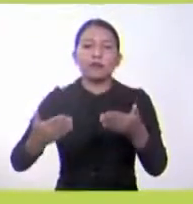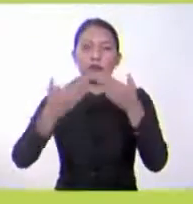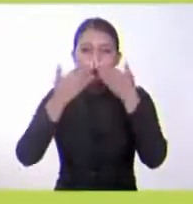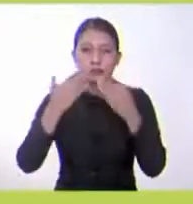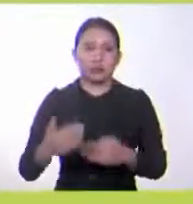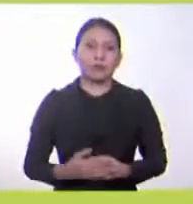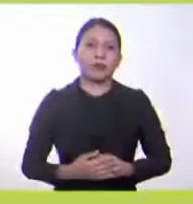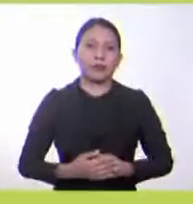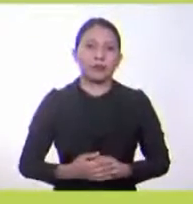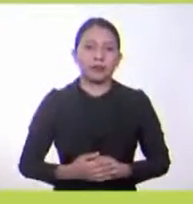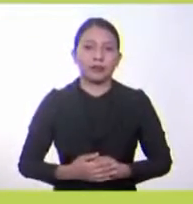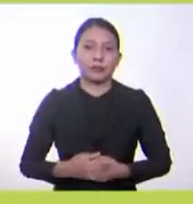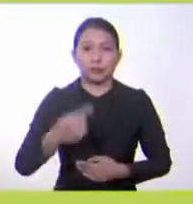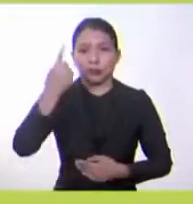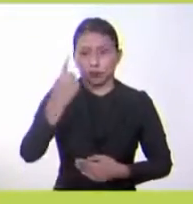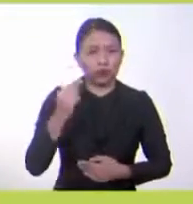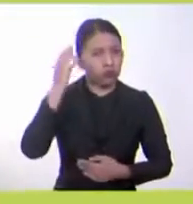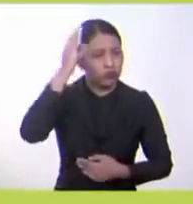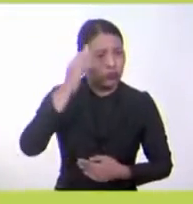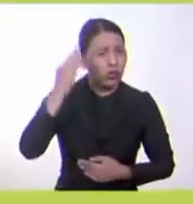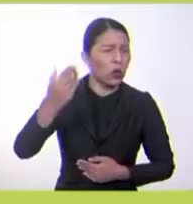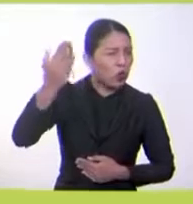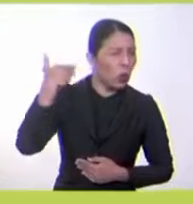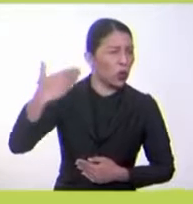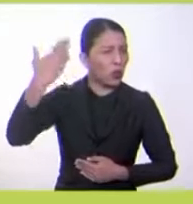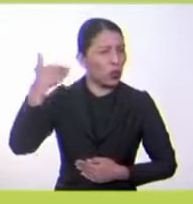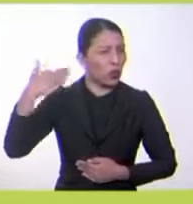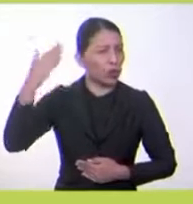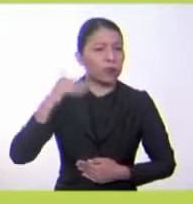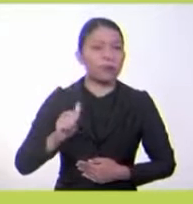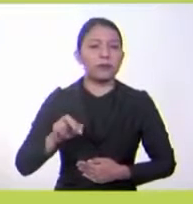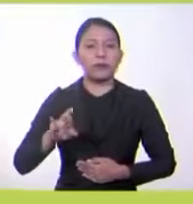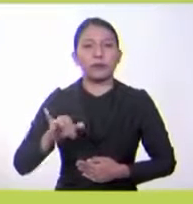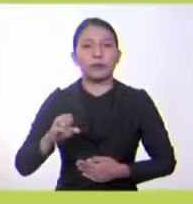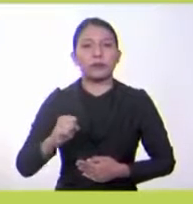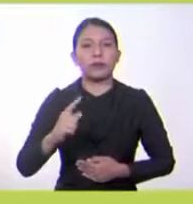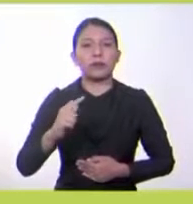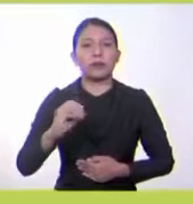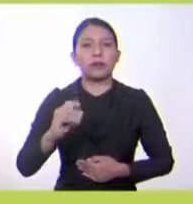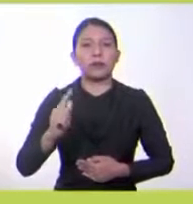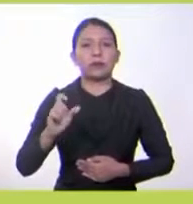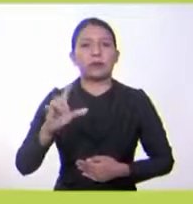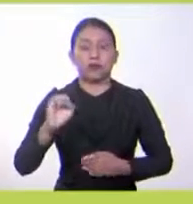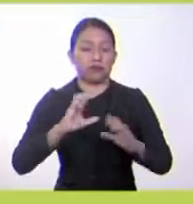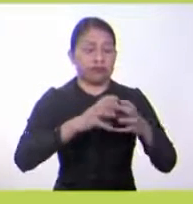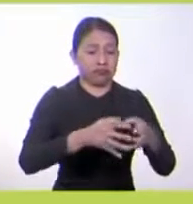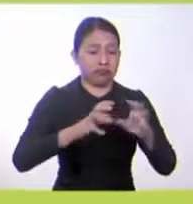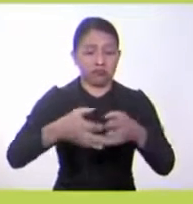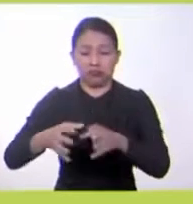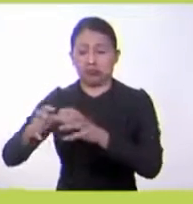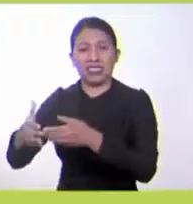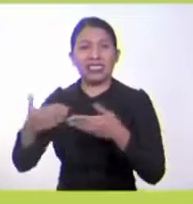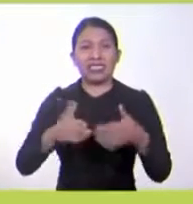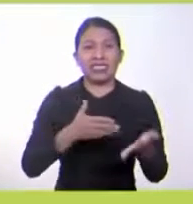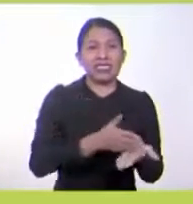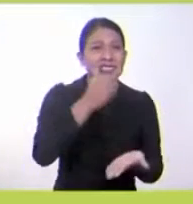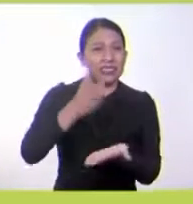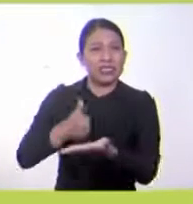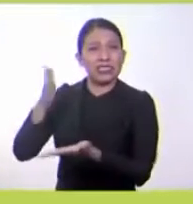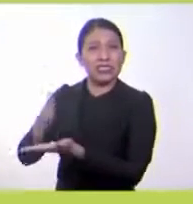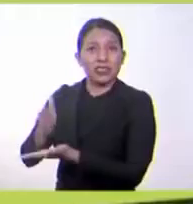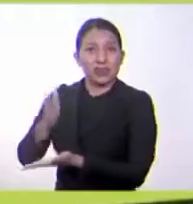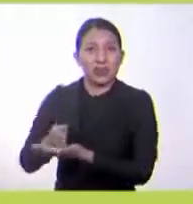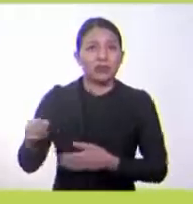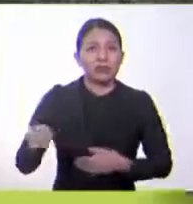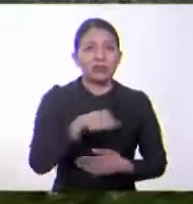filósofo griego Aristóteles observó y agrupó muchas especies de animales y los relacionó con la